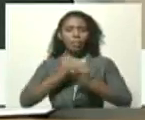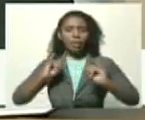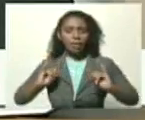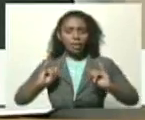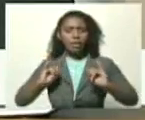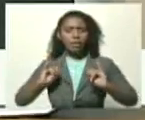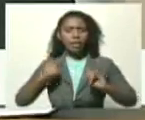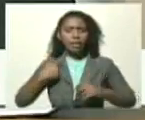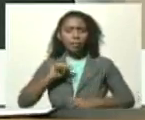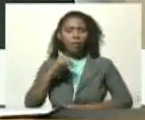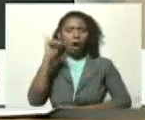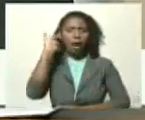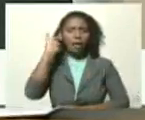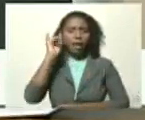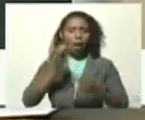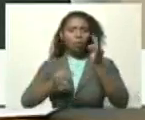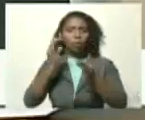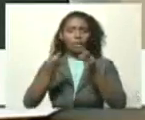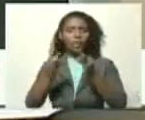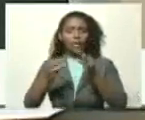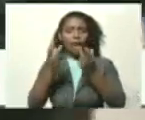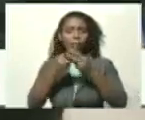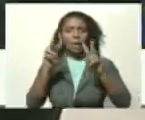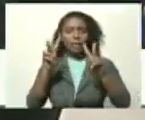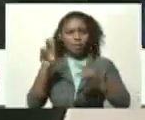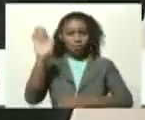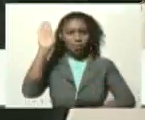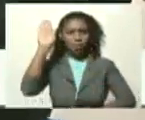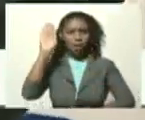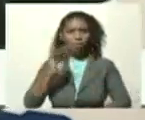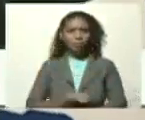la justicia y a la paz? ¿Lo jura?